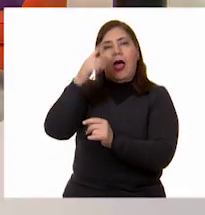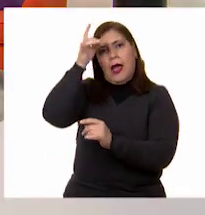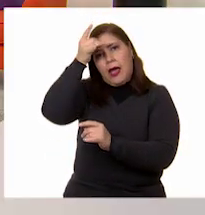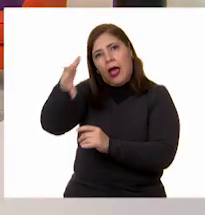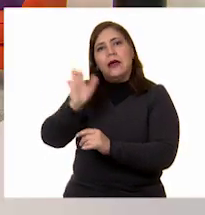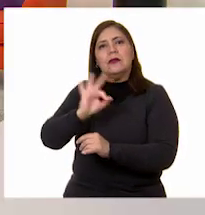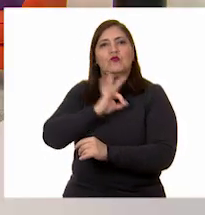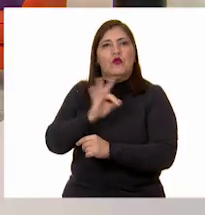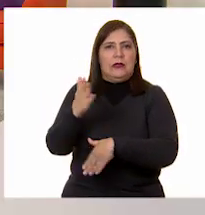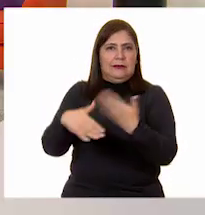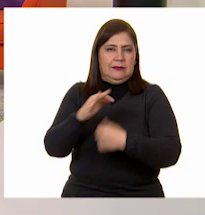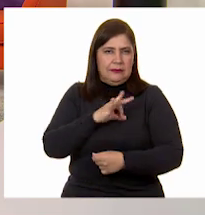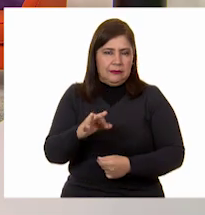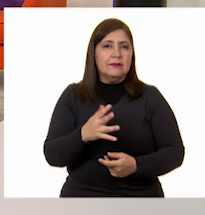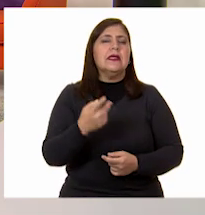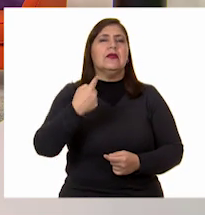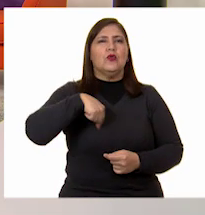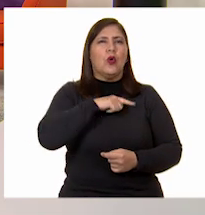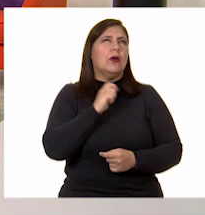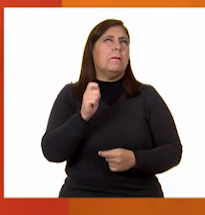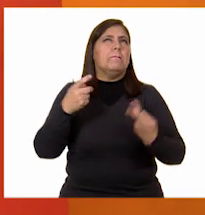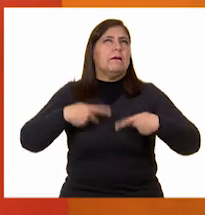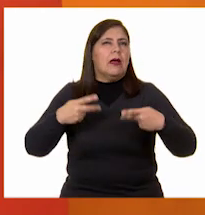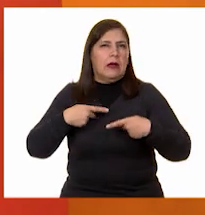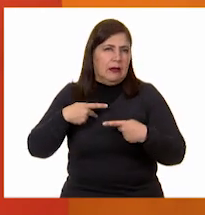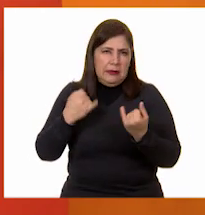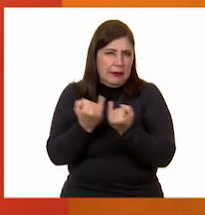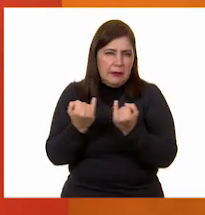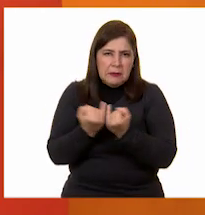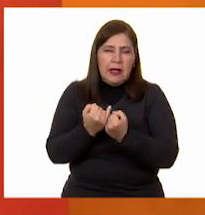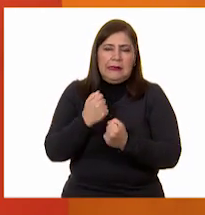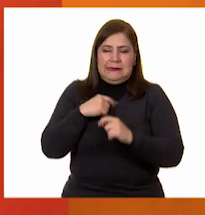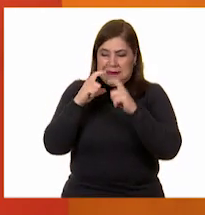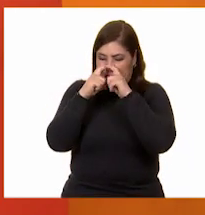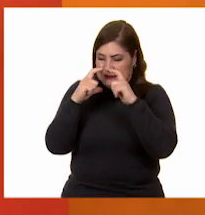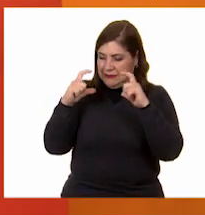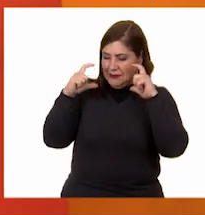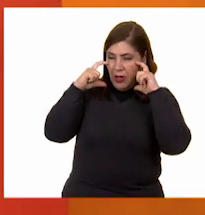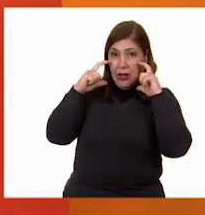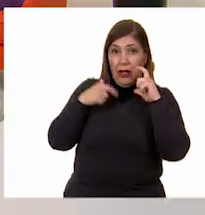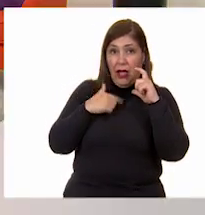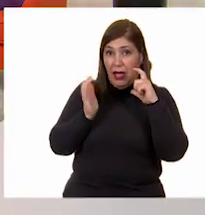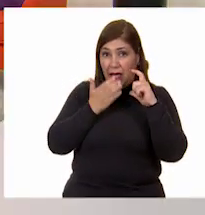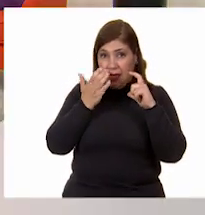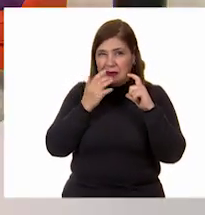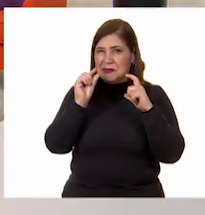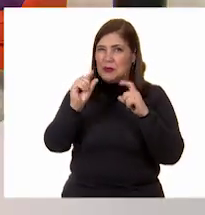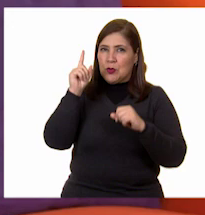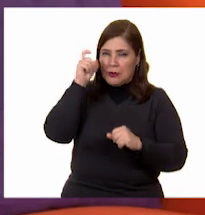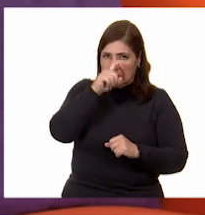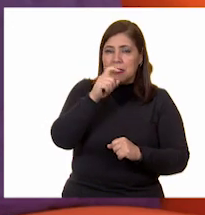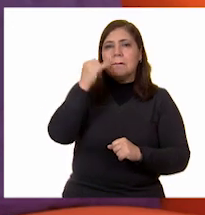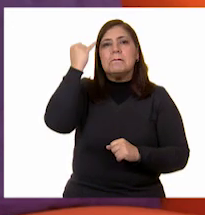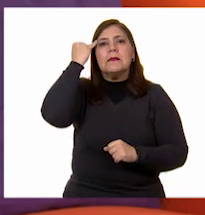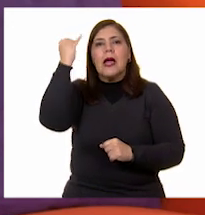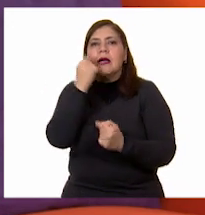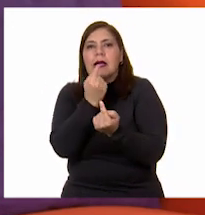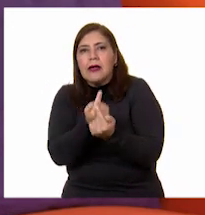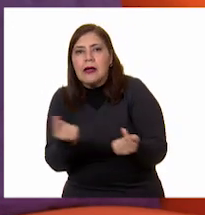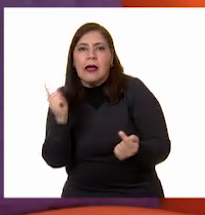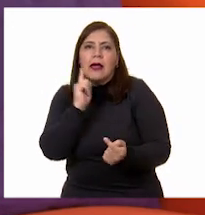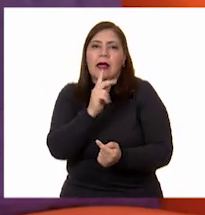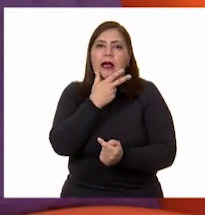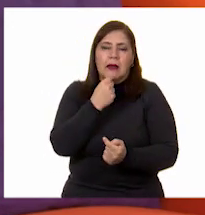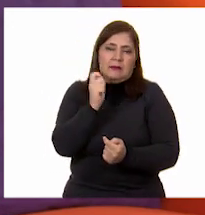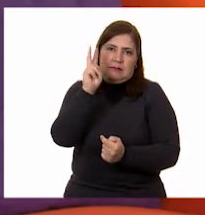nosotros como personas adultas se nos ha dificultado acostumbrarnos al uso del cubrebocas. Imagínate a las niñas y niños, pues